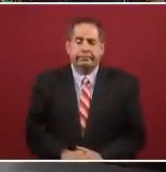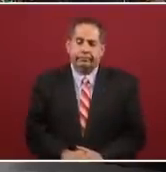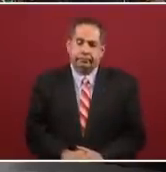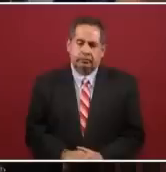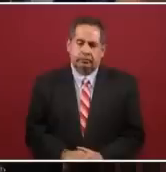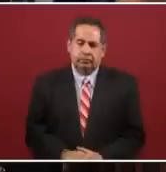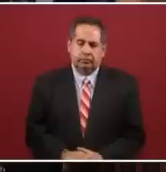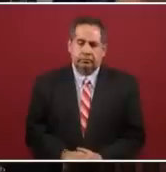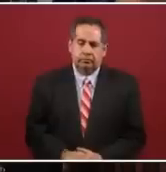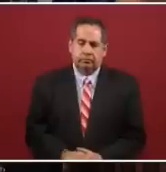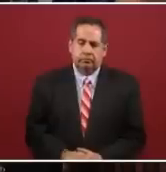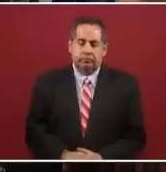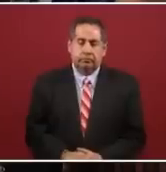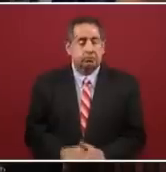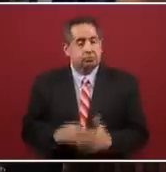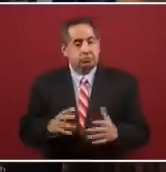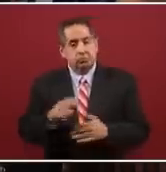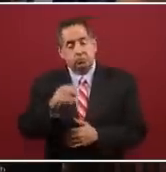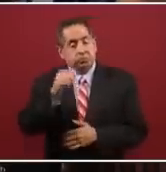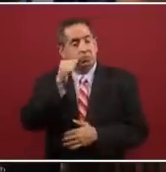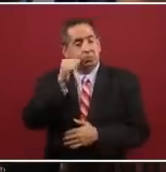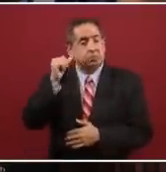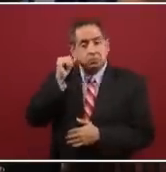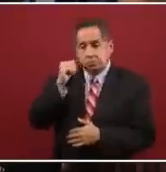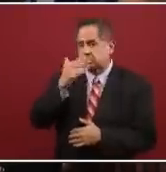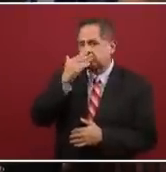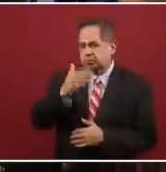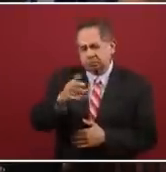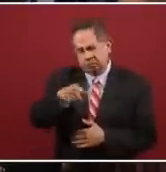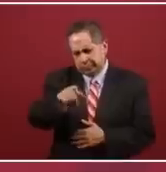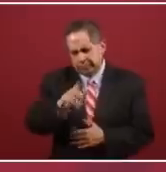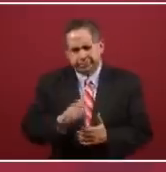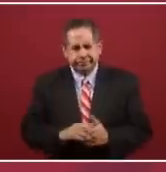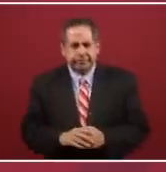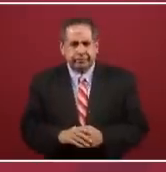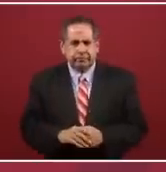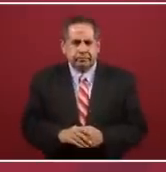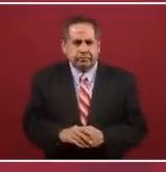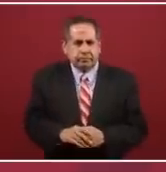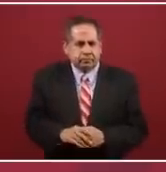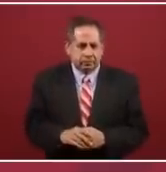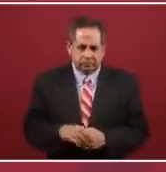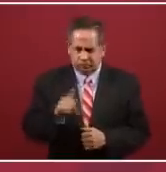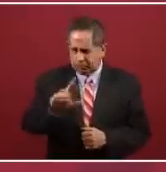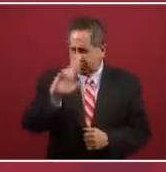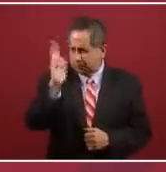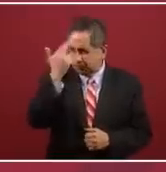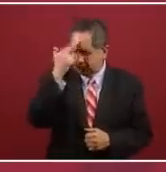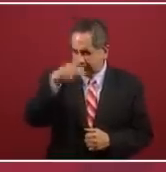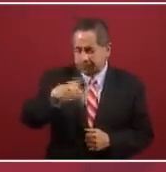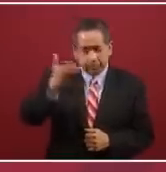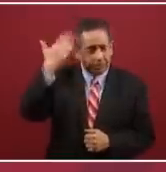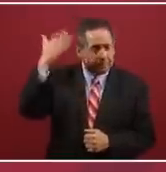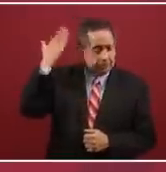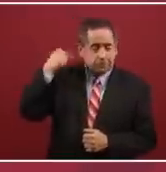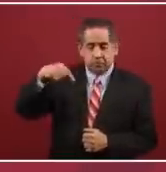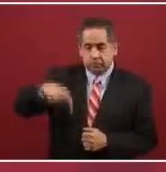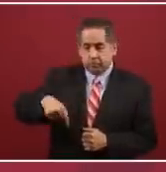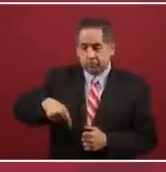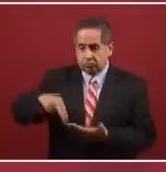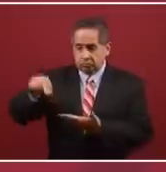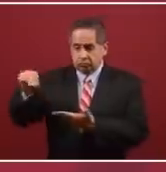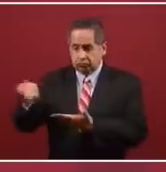Ah, estuvo muy bien ayer. Si ustedes se acuerdan, aquí se firmó